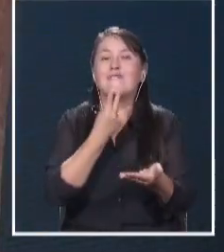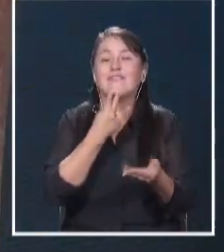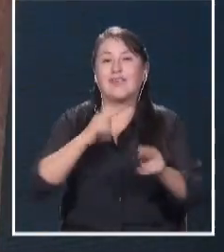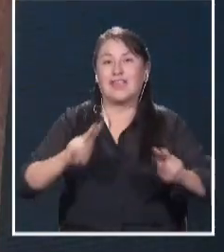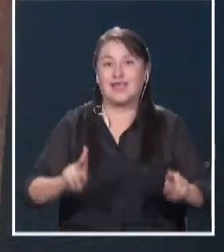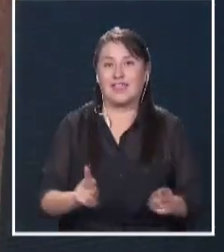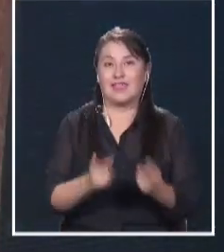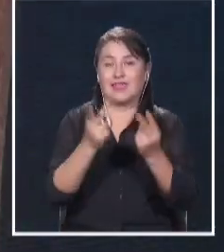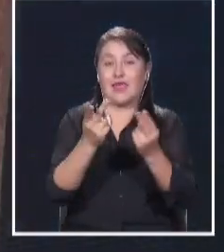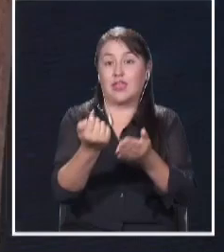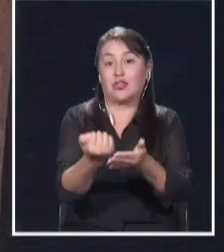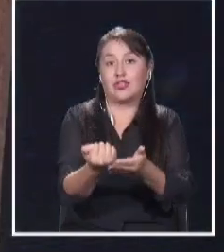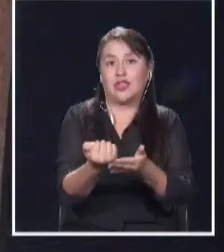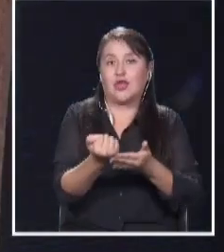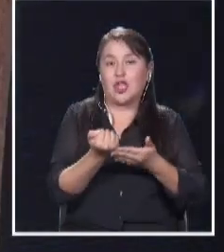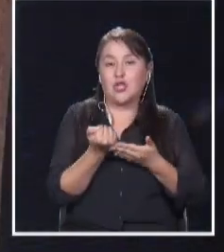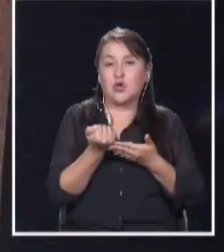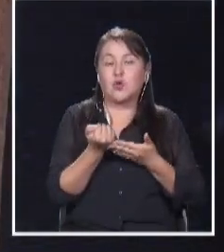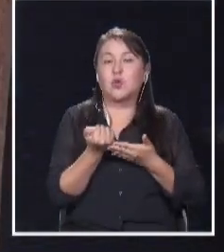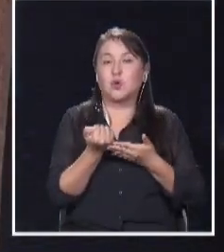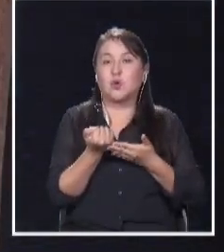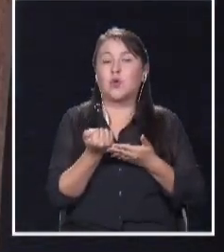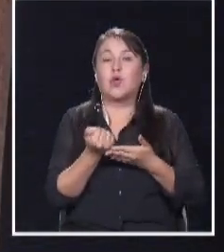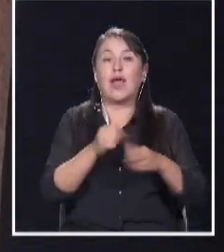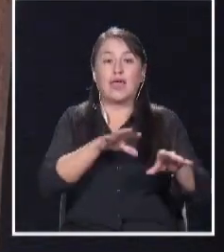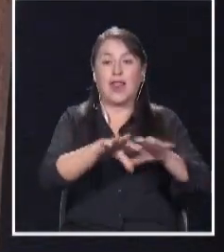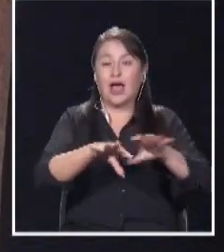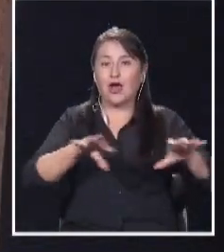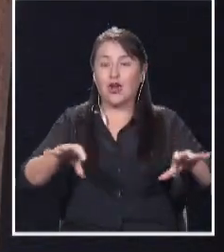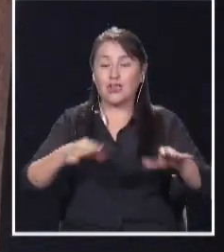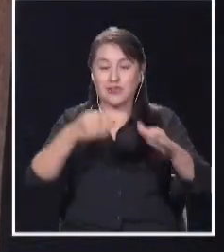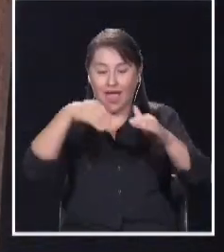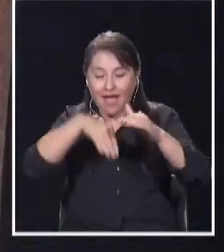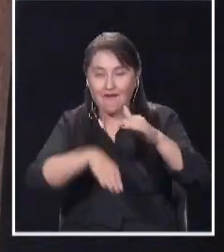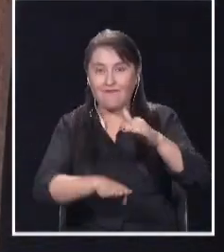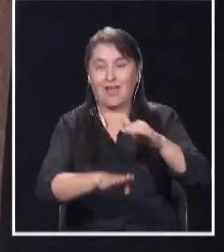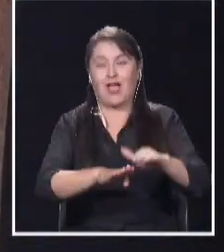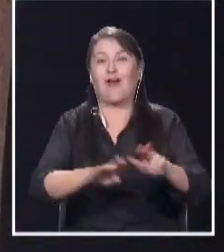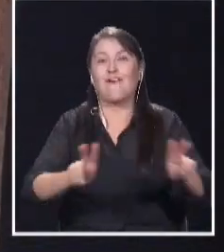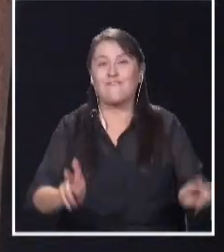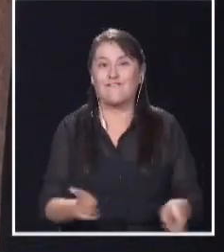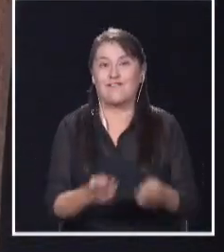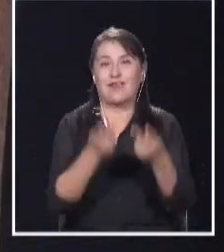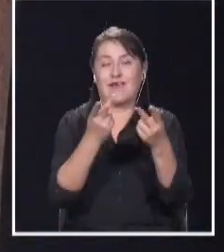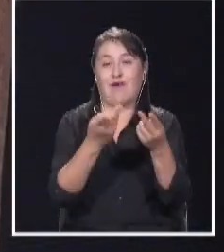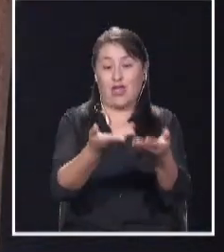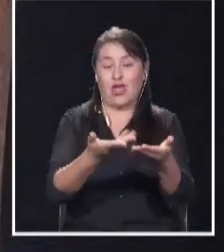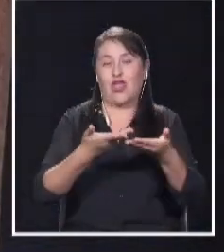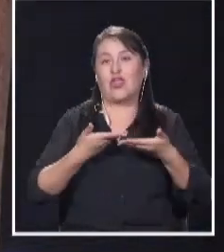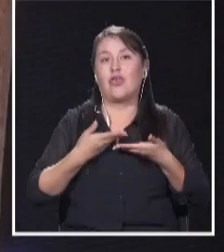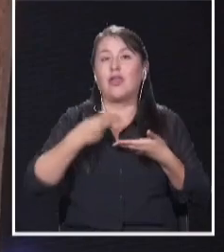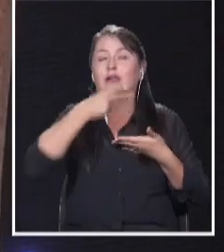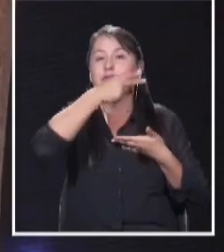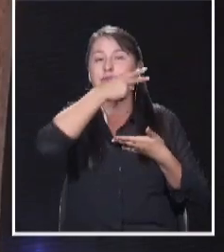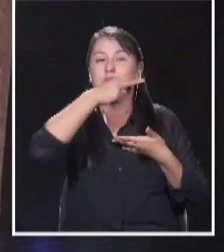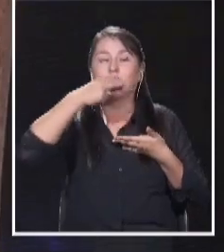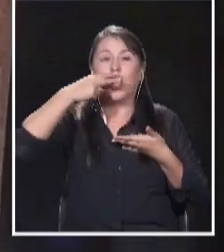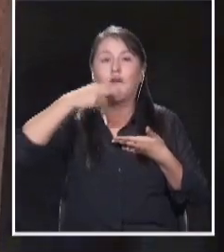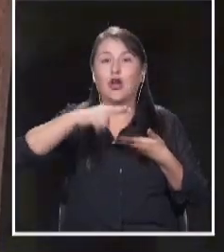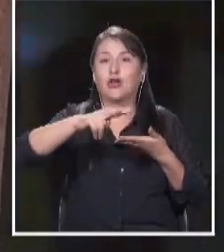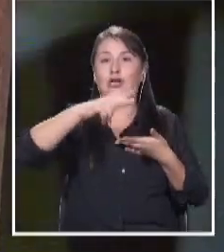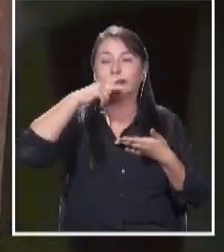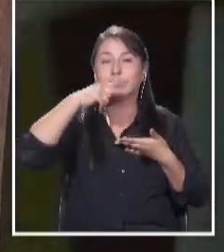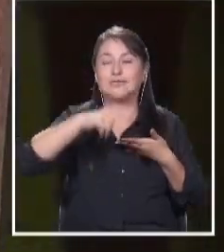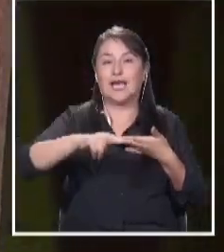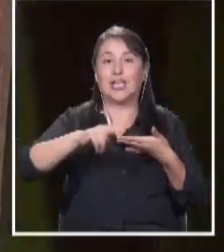ayudan finalmente a que los ecosistemas estén vivos y a partir de ahí generan oxígeno que consume todo el